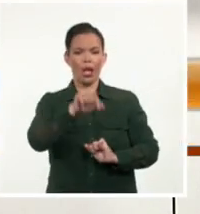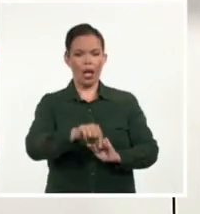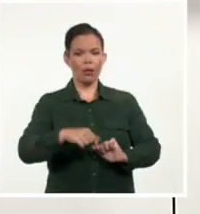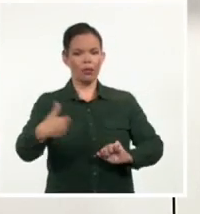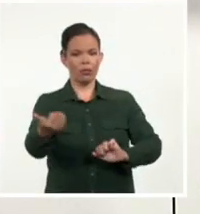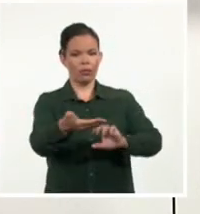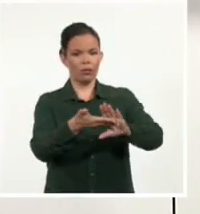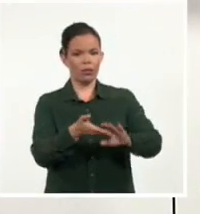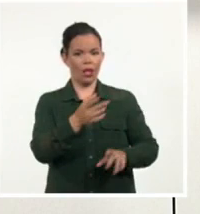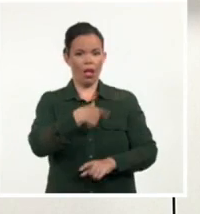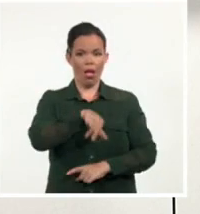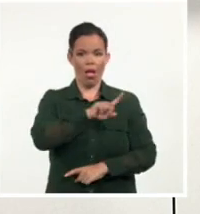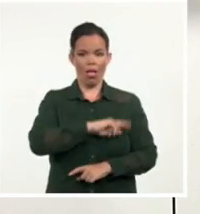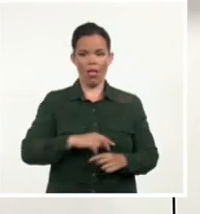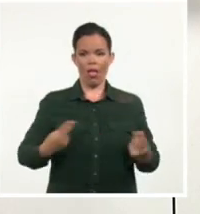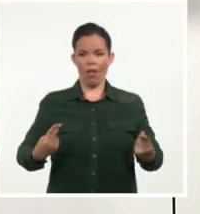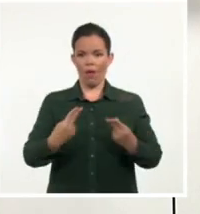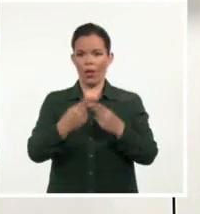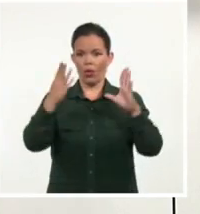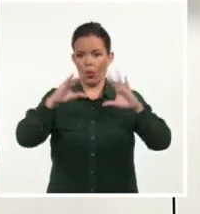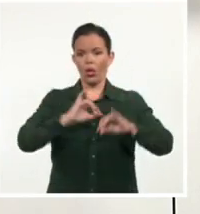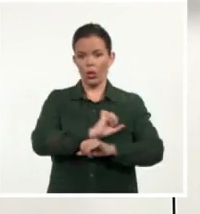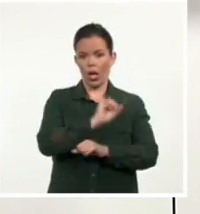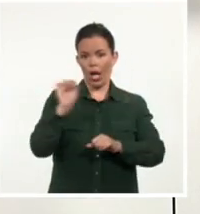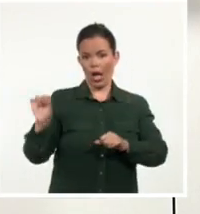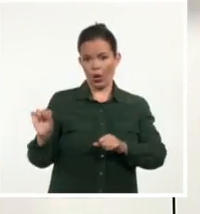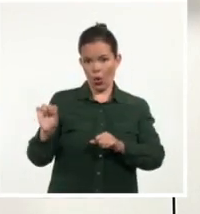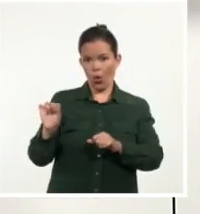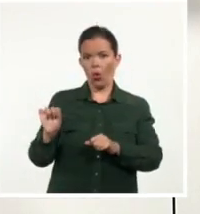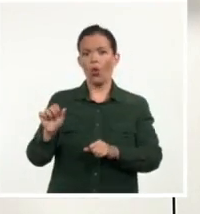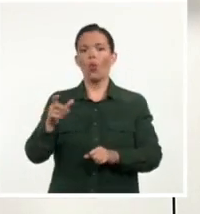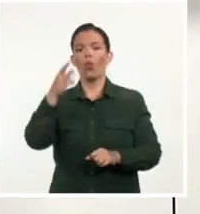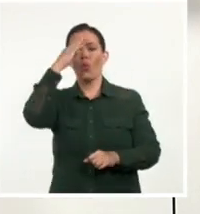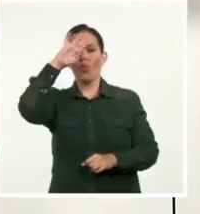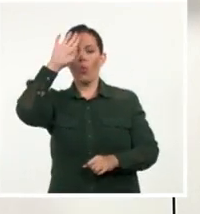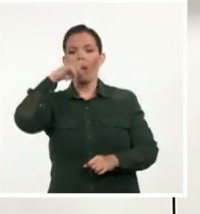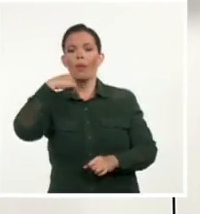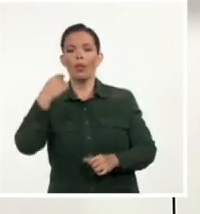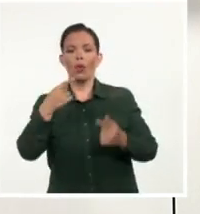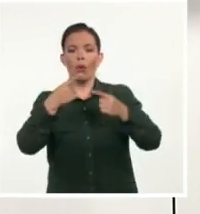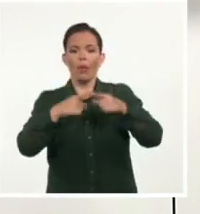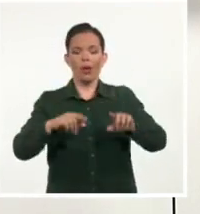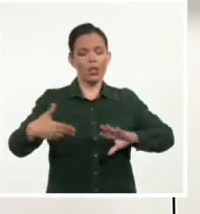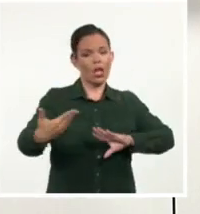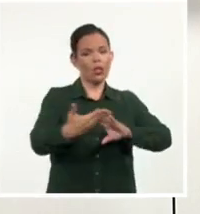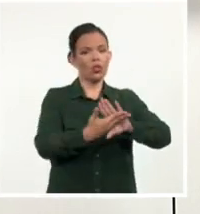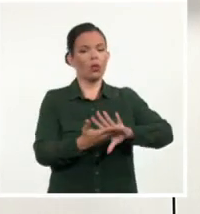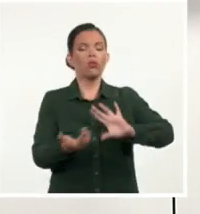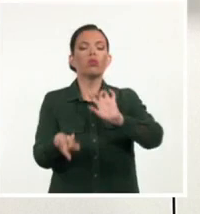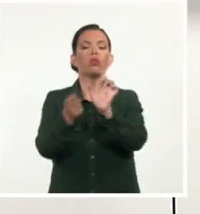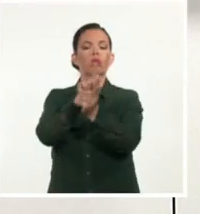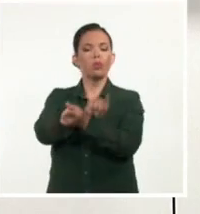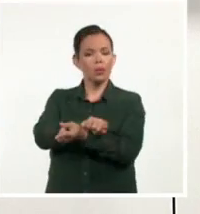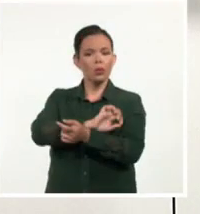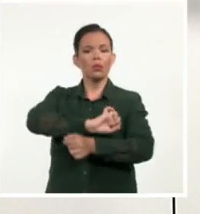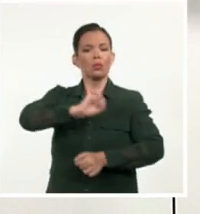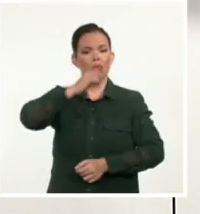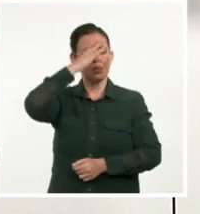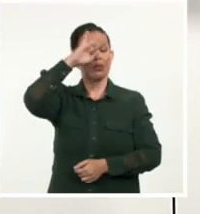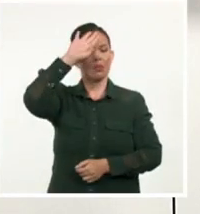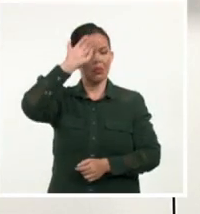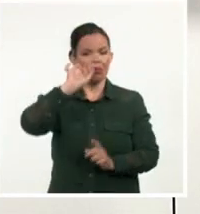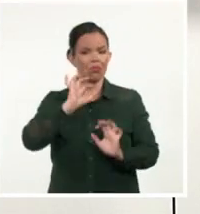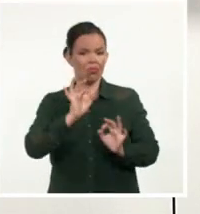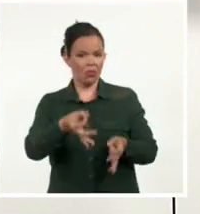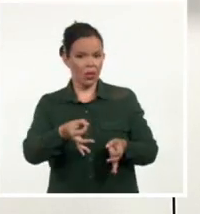el juego de anoche que había terminado a su favor frente a cuba con pizarra de 3 carreras por 0 en la super ronda de la copa del mundo de béisbol sub